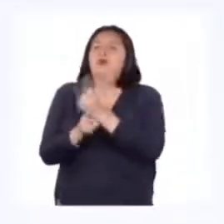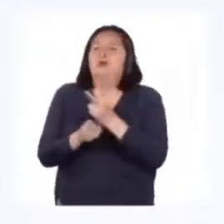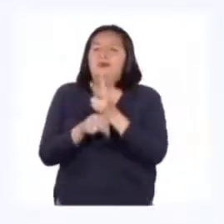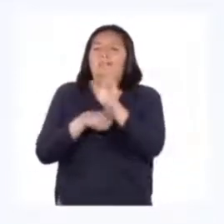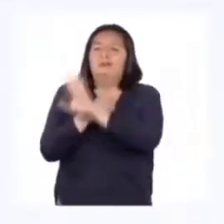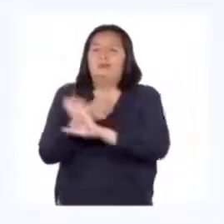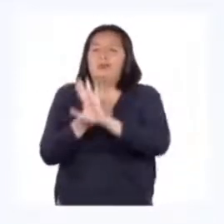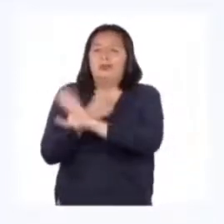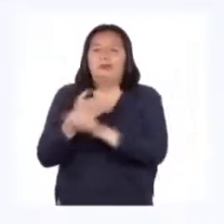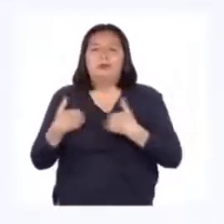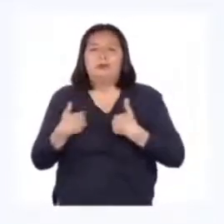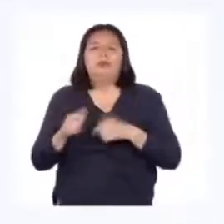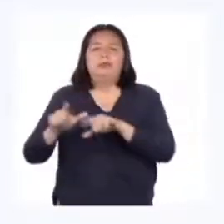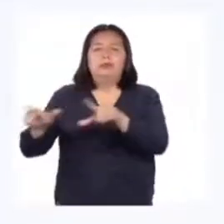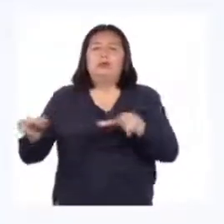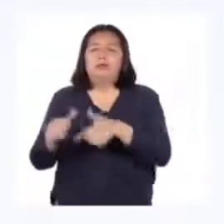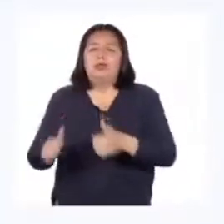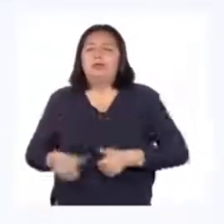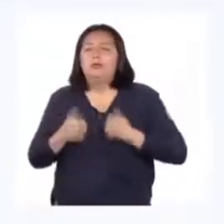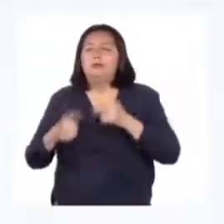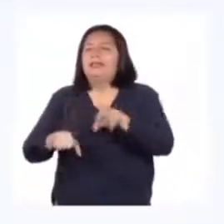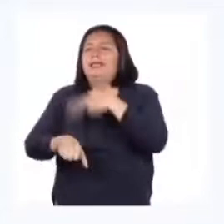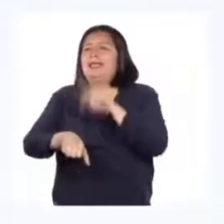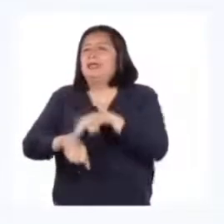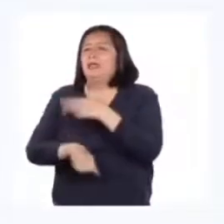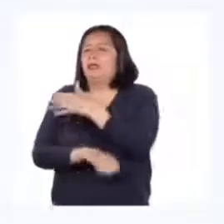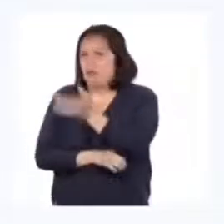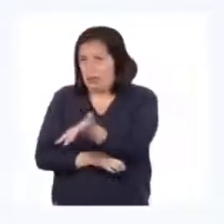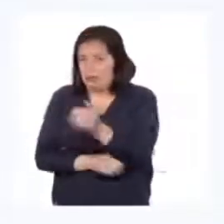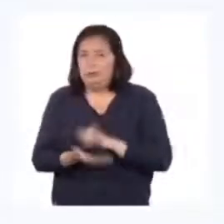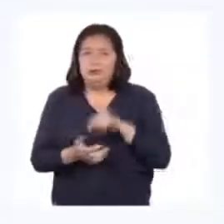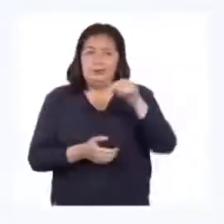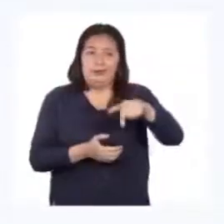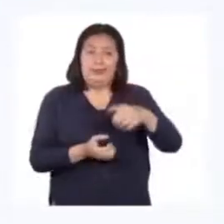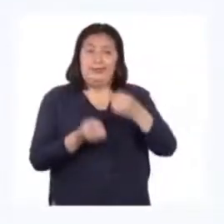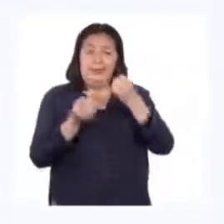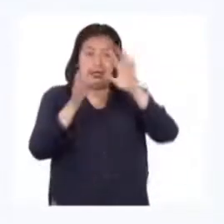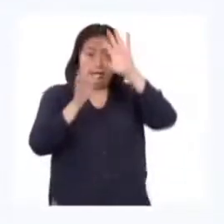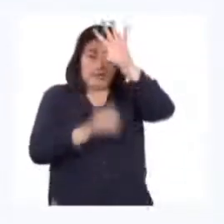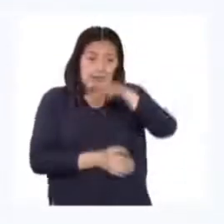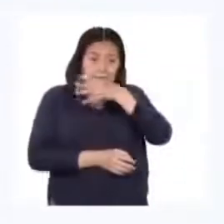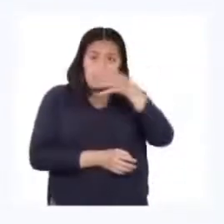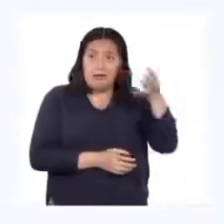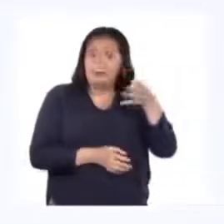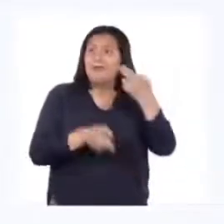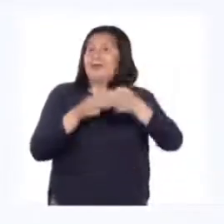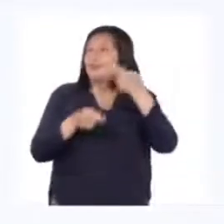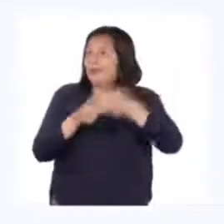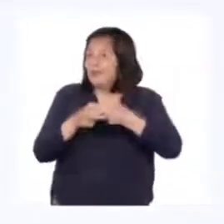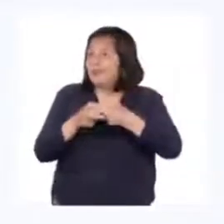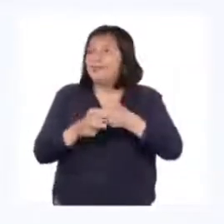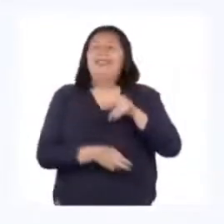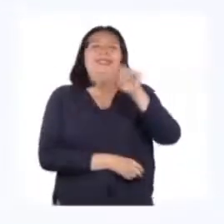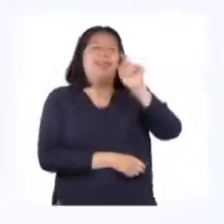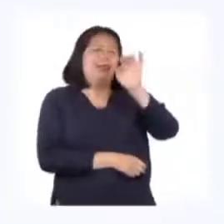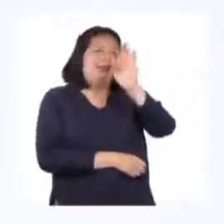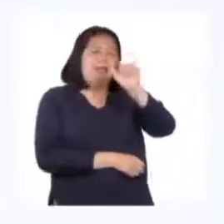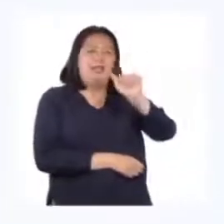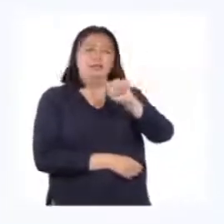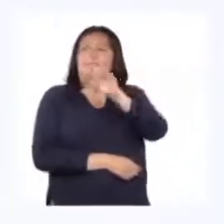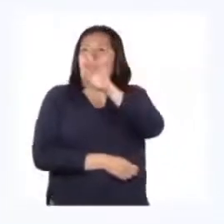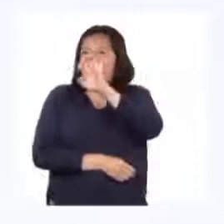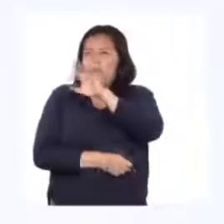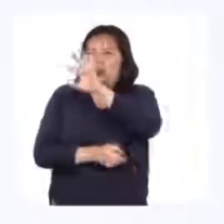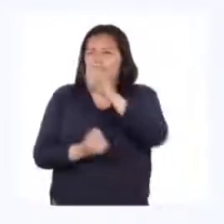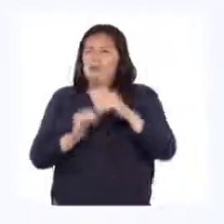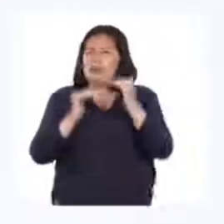animales y a sus áreas naturales. Estas tablas que organizan la información se llaman tablas de frecuencias. Ellas nos ayudan